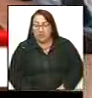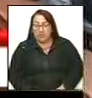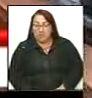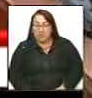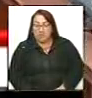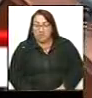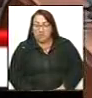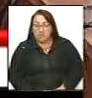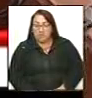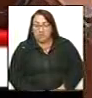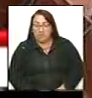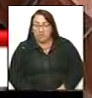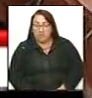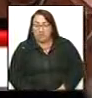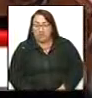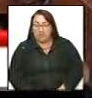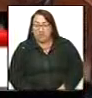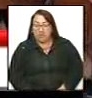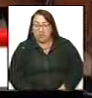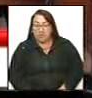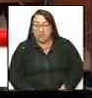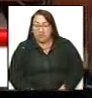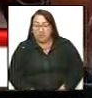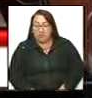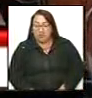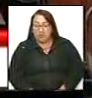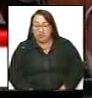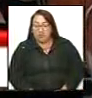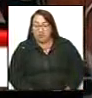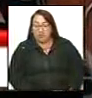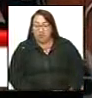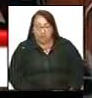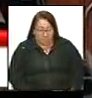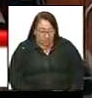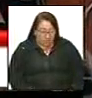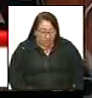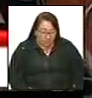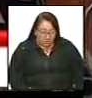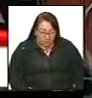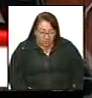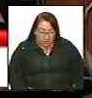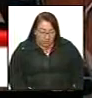jaime y después seguimos así de extremos extremos